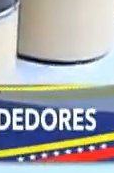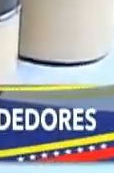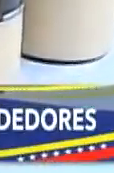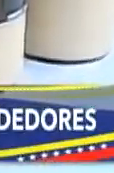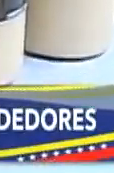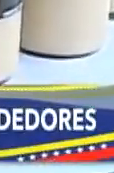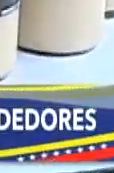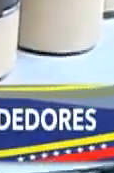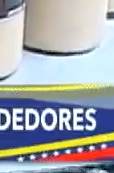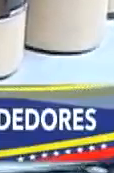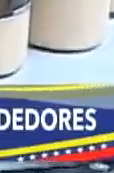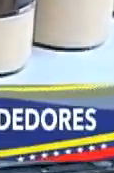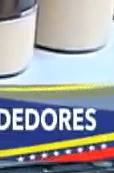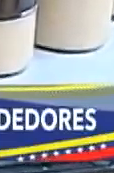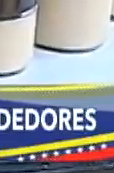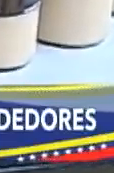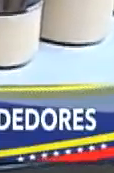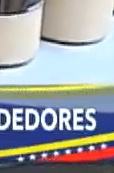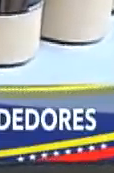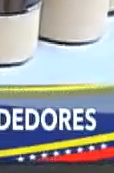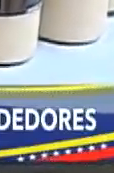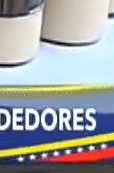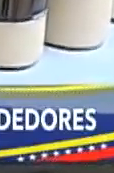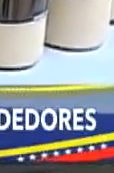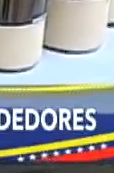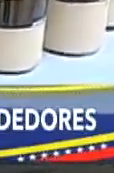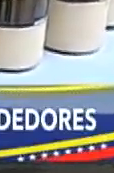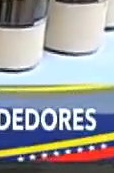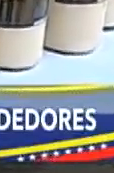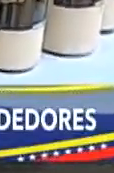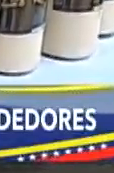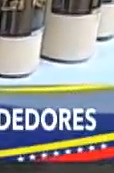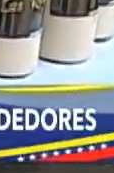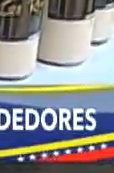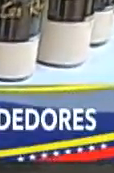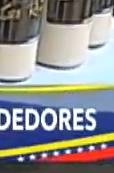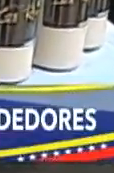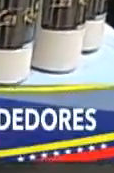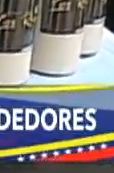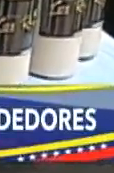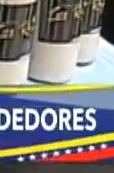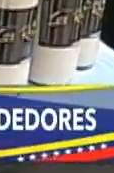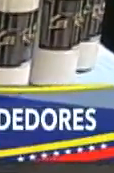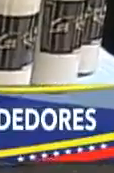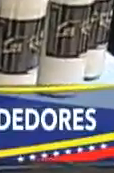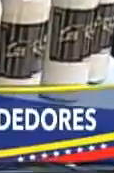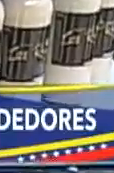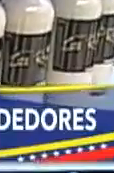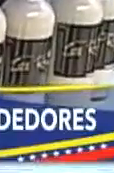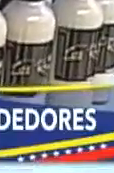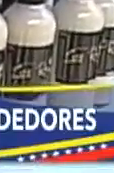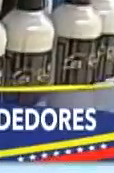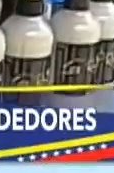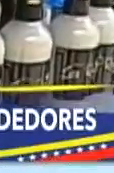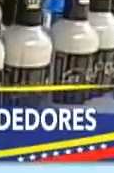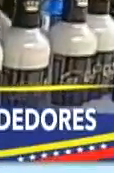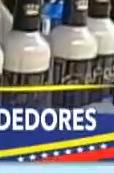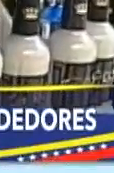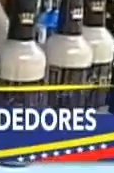artesanía, cerámica, creaciones de carácter científico, en sí, bueno,